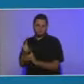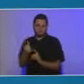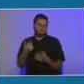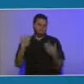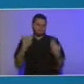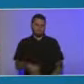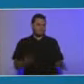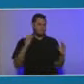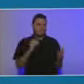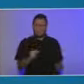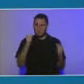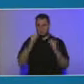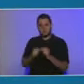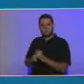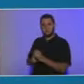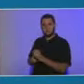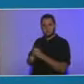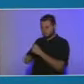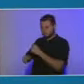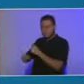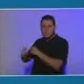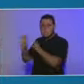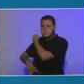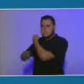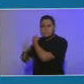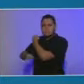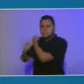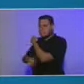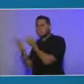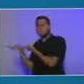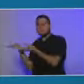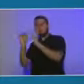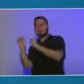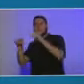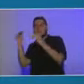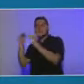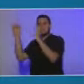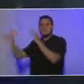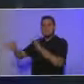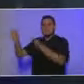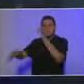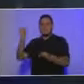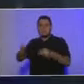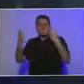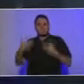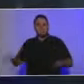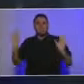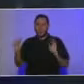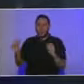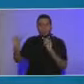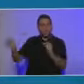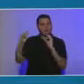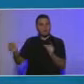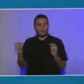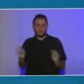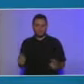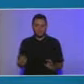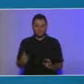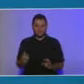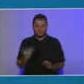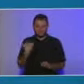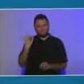radicando cargo y todos iban al tribunal. Seguro. Levanta la bandera porque es el alcalde. No es y aquí otra vez vuelve la famosa doble